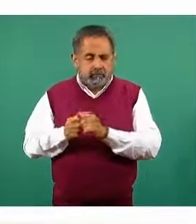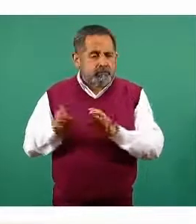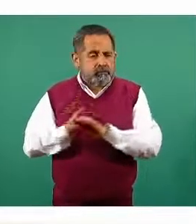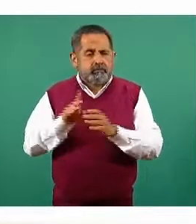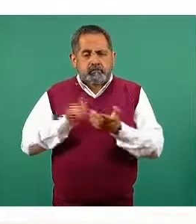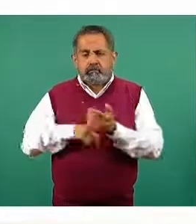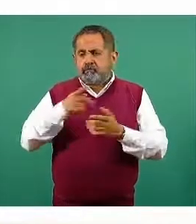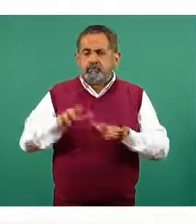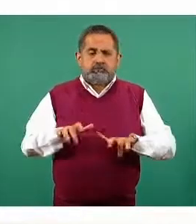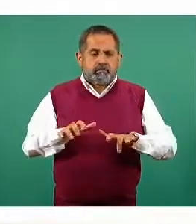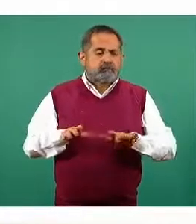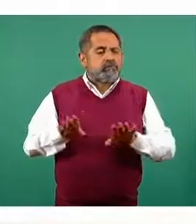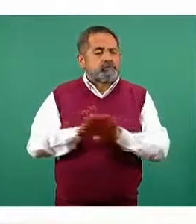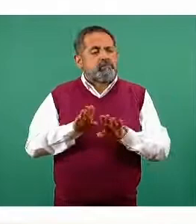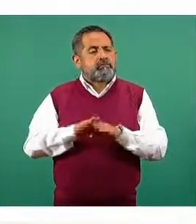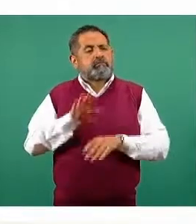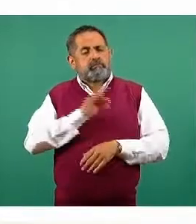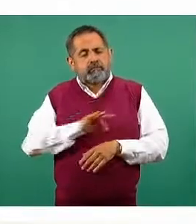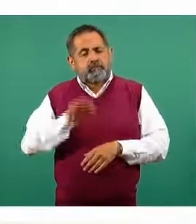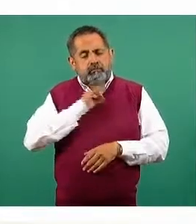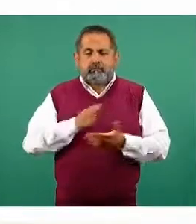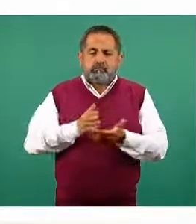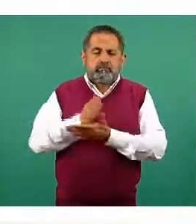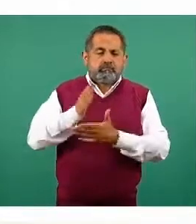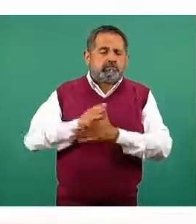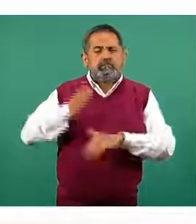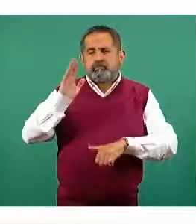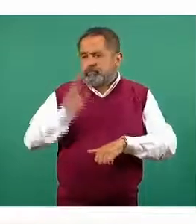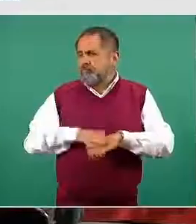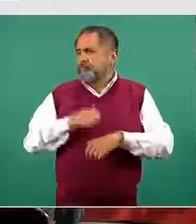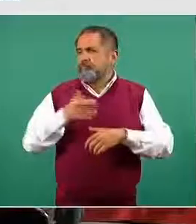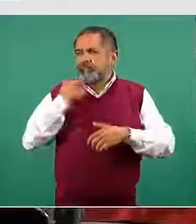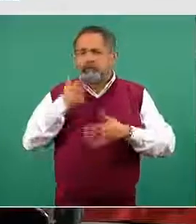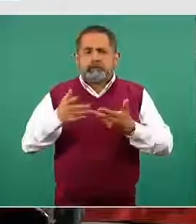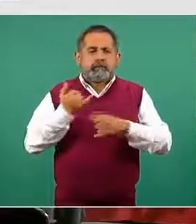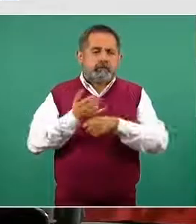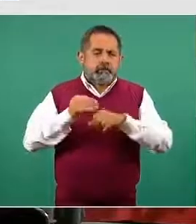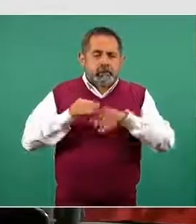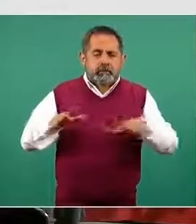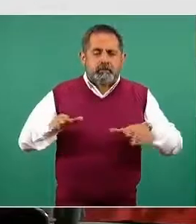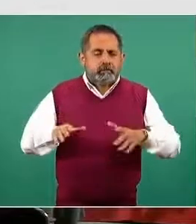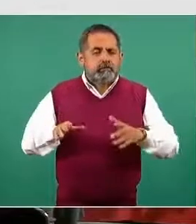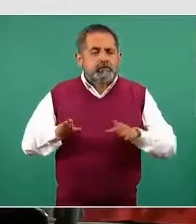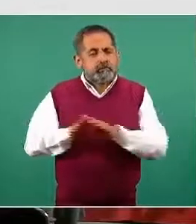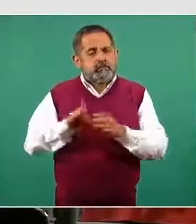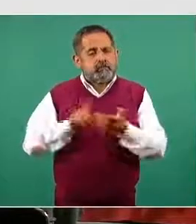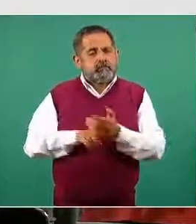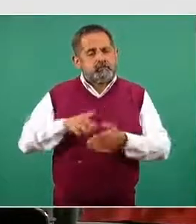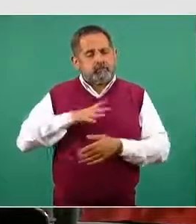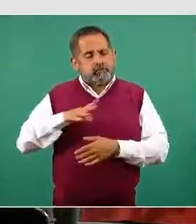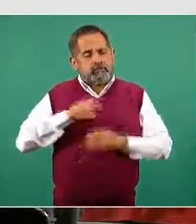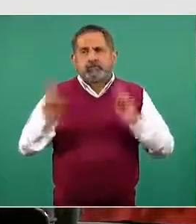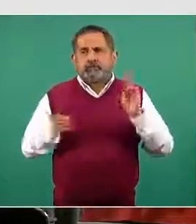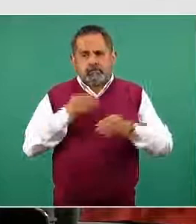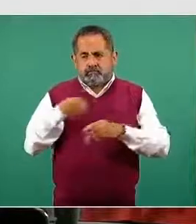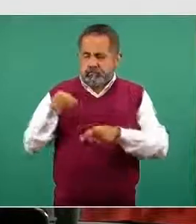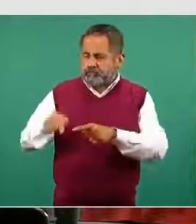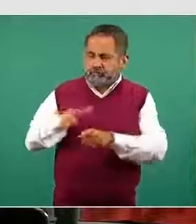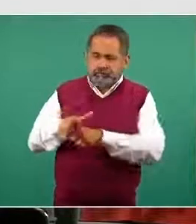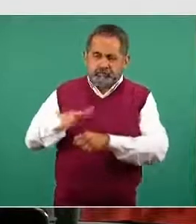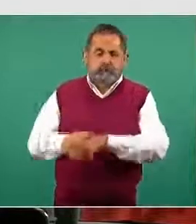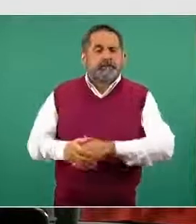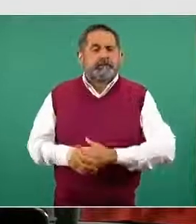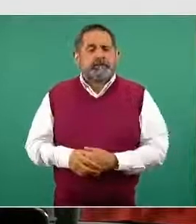móvil, desde su computadora, pueda acceder a la mejor información disponible en todo el mundo. Ahora,